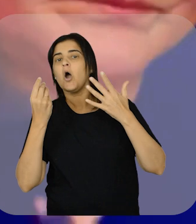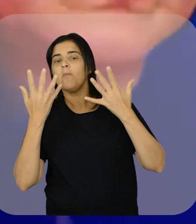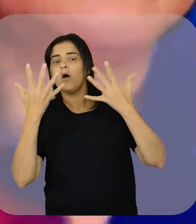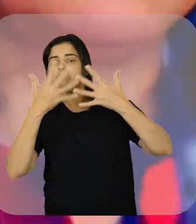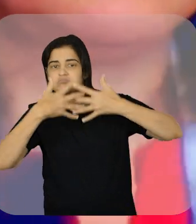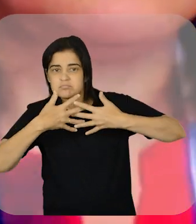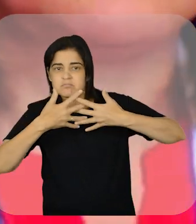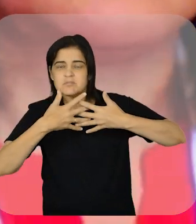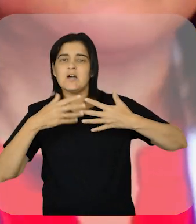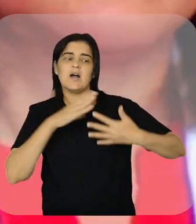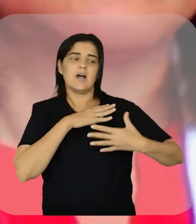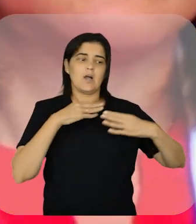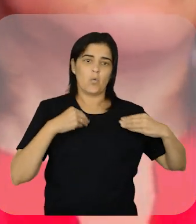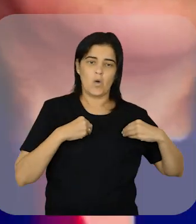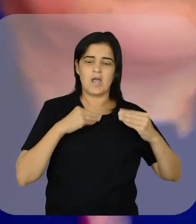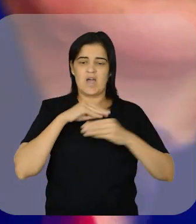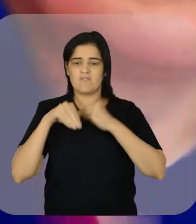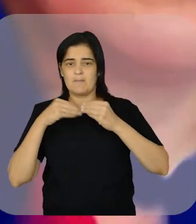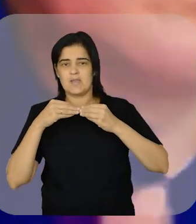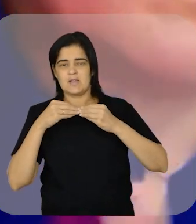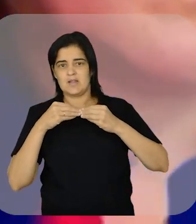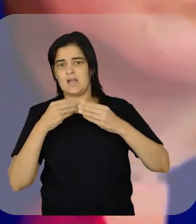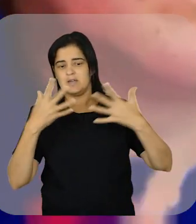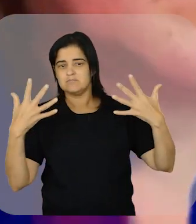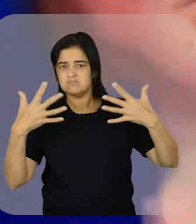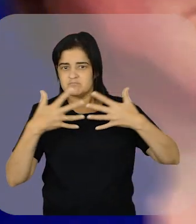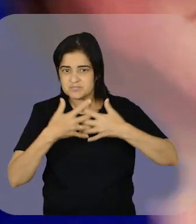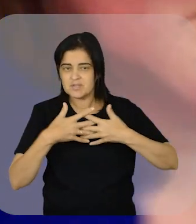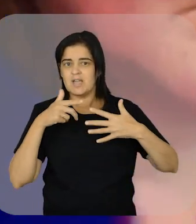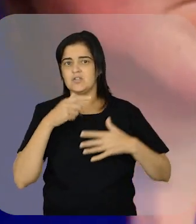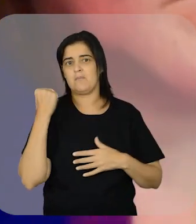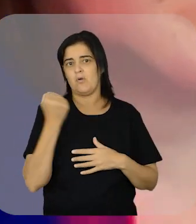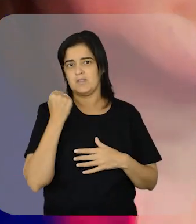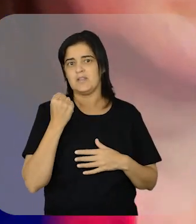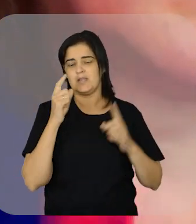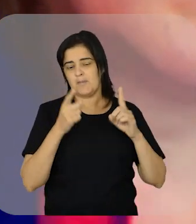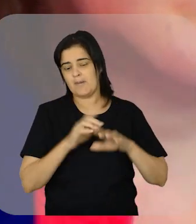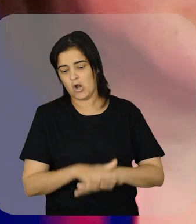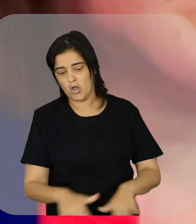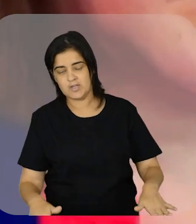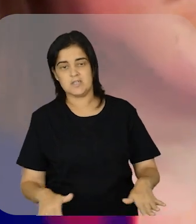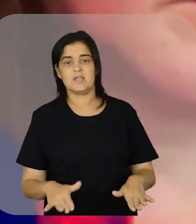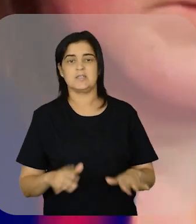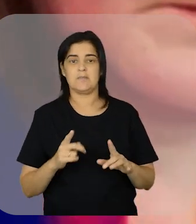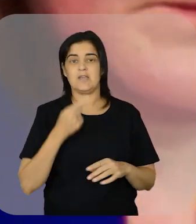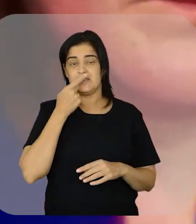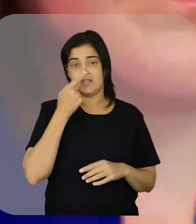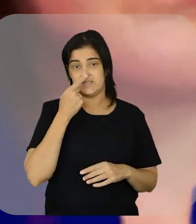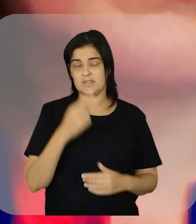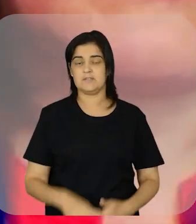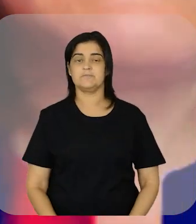y la escuela es algo que en cualquier aspecto de la educación de los niños y niñas es